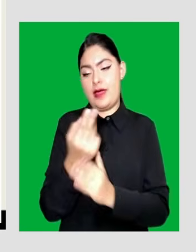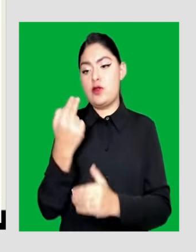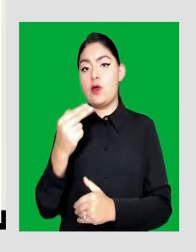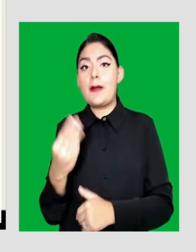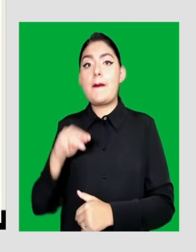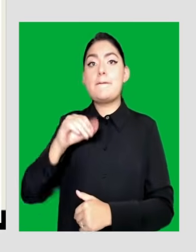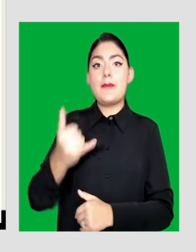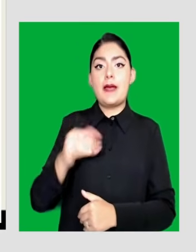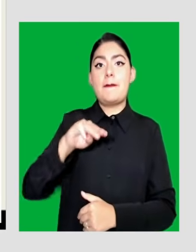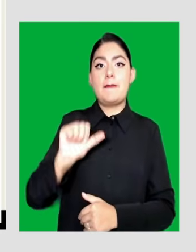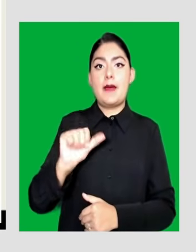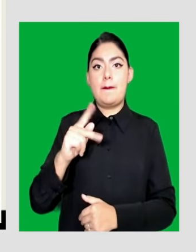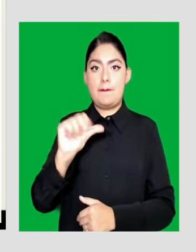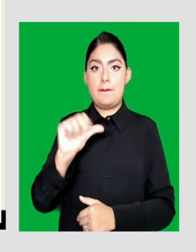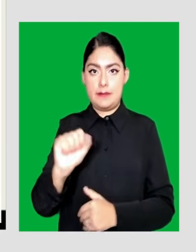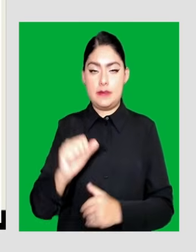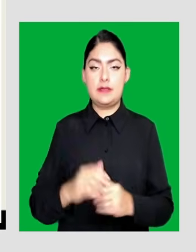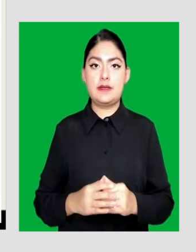SIG.